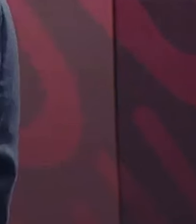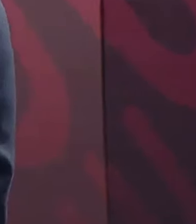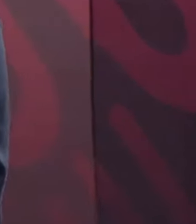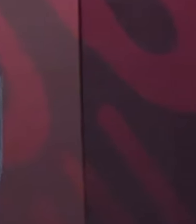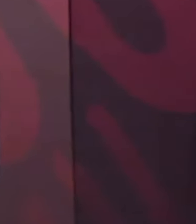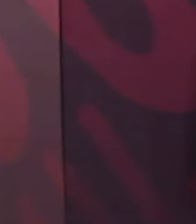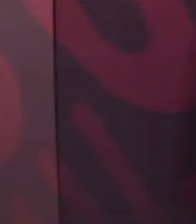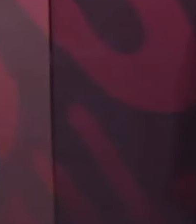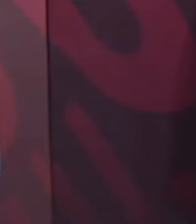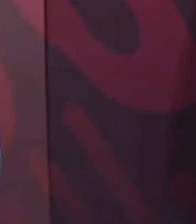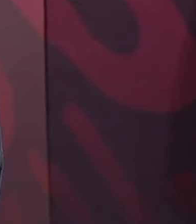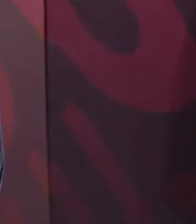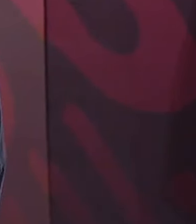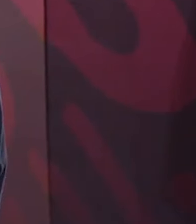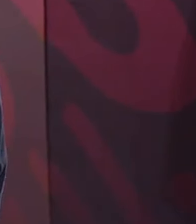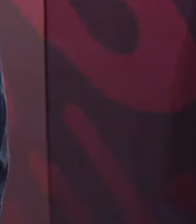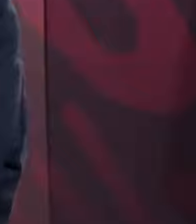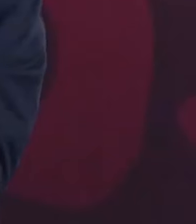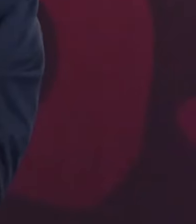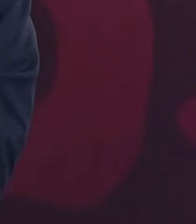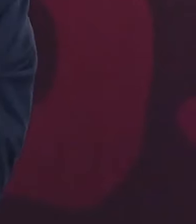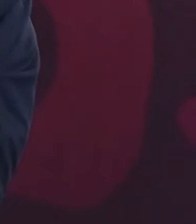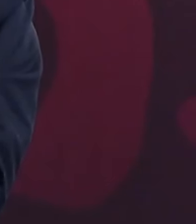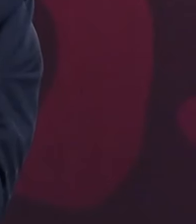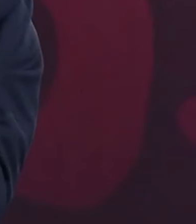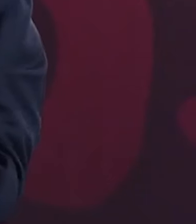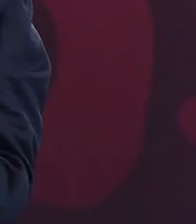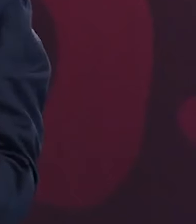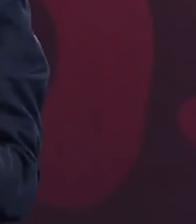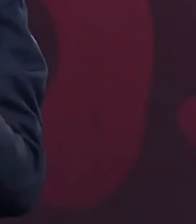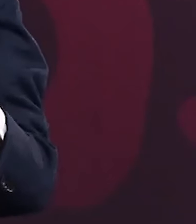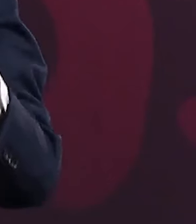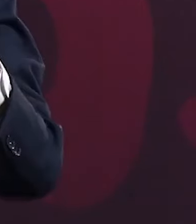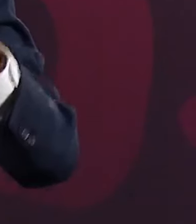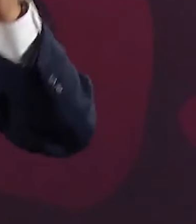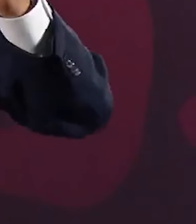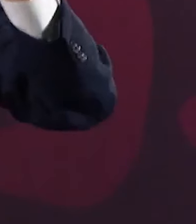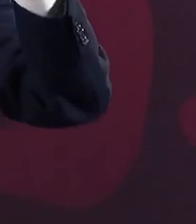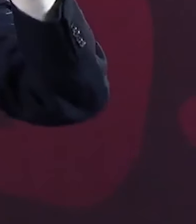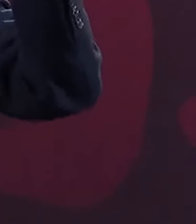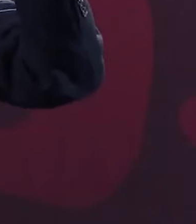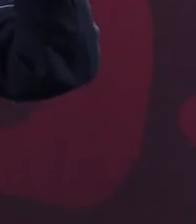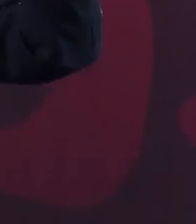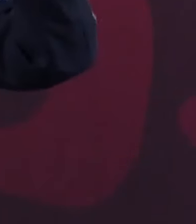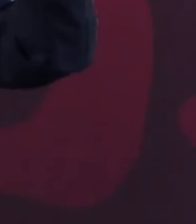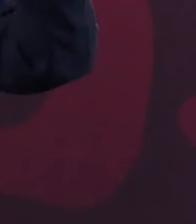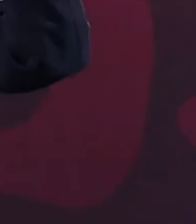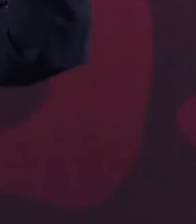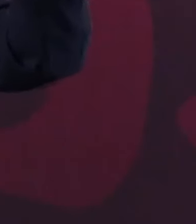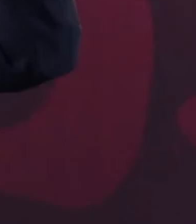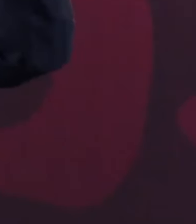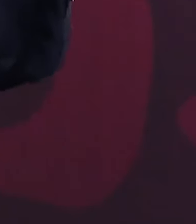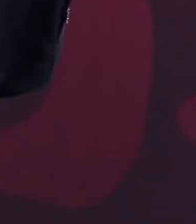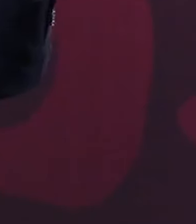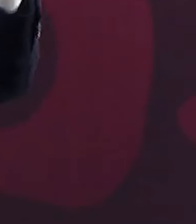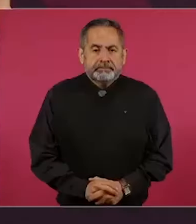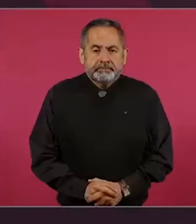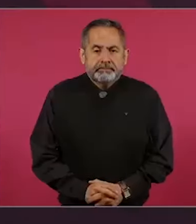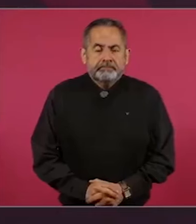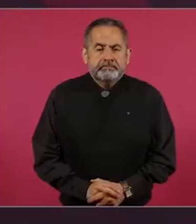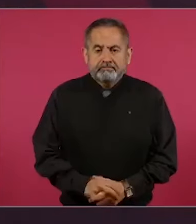diputados plurinominales, y esto lleva, que es lo que los tiene también